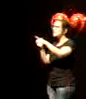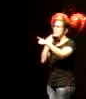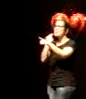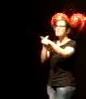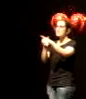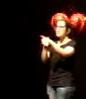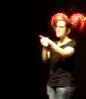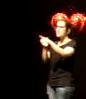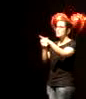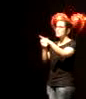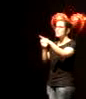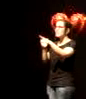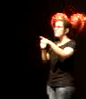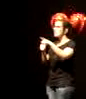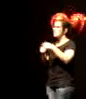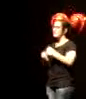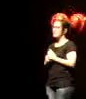dijo?